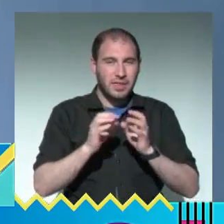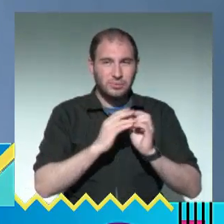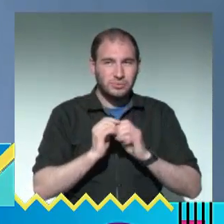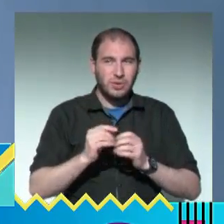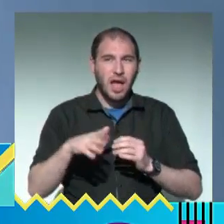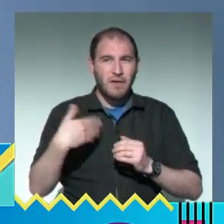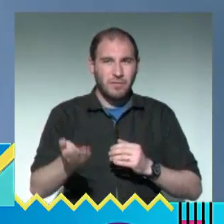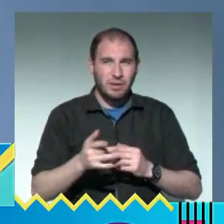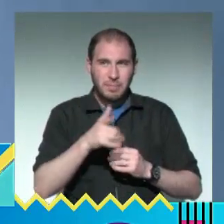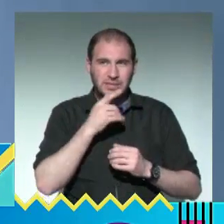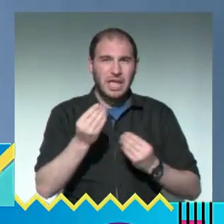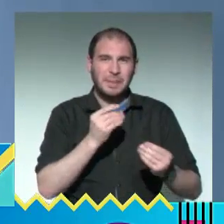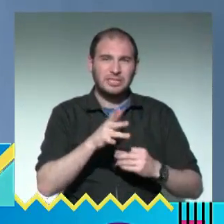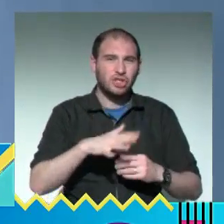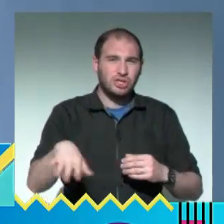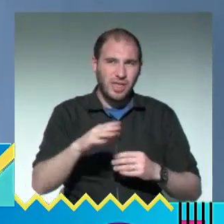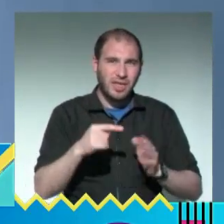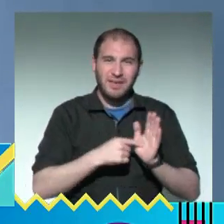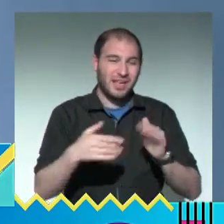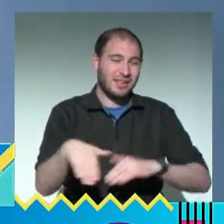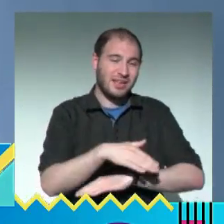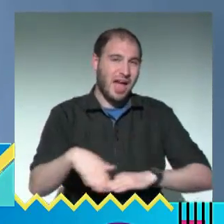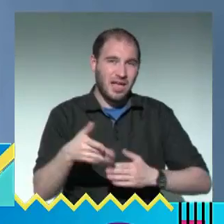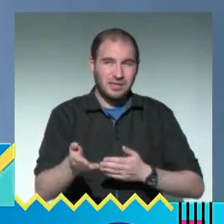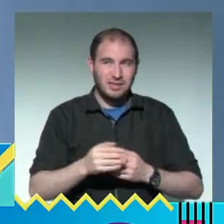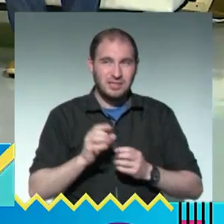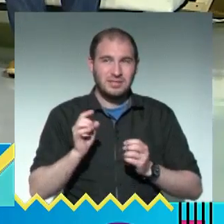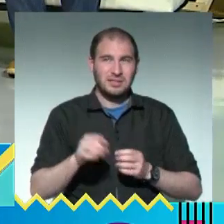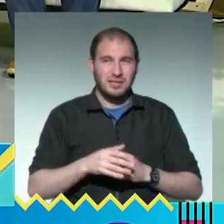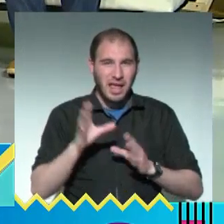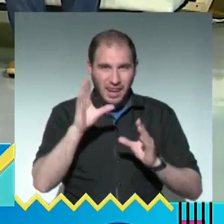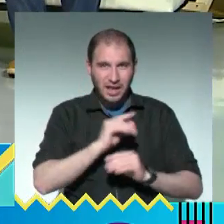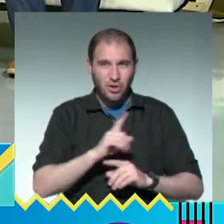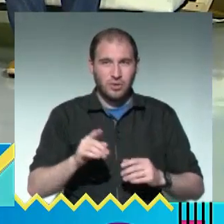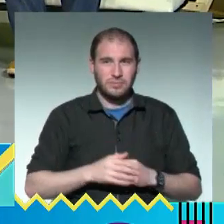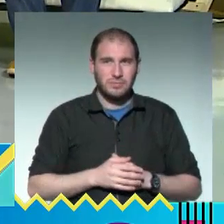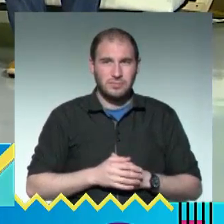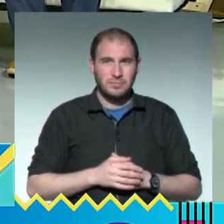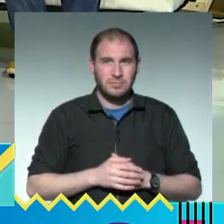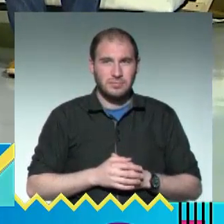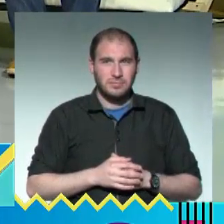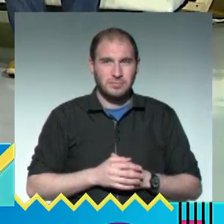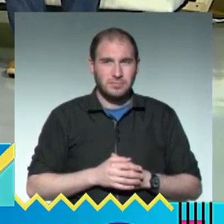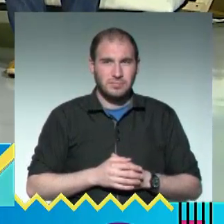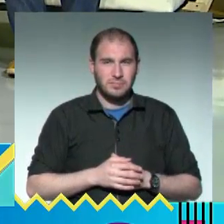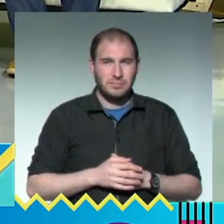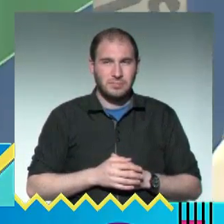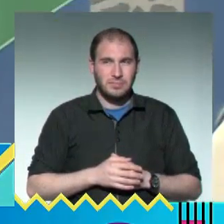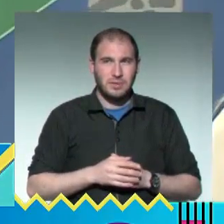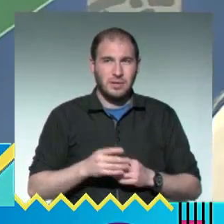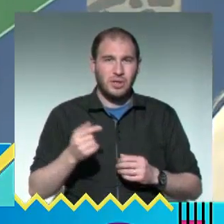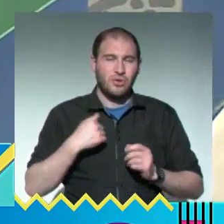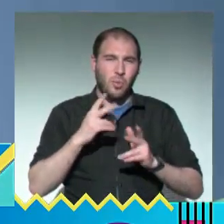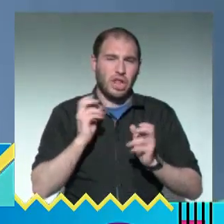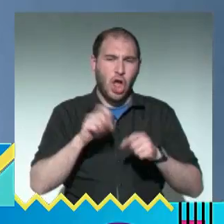afuera es lo que pasa en la sociedad. Se ve en la calle lo que pasa, no hay que explicarlo. Sí, bien, pero esa gente no va a hacer destrozo al Congreso. No, pero yo no hablo de